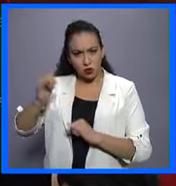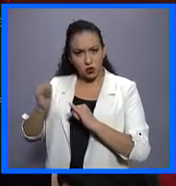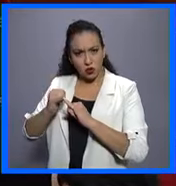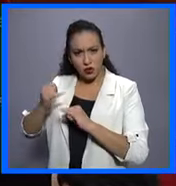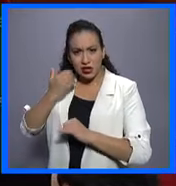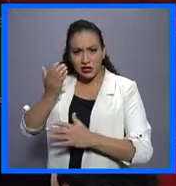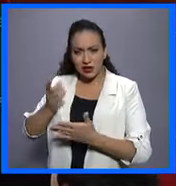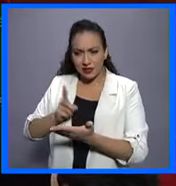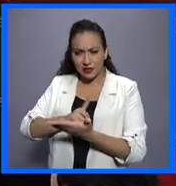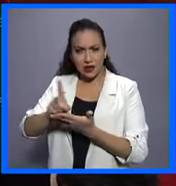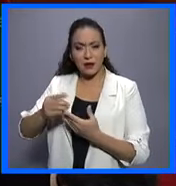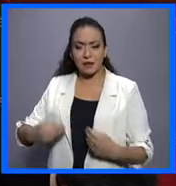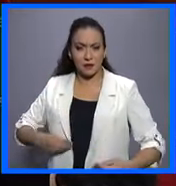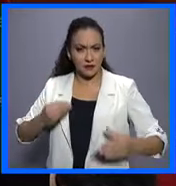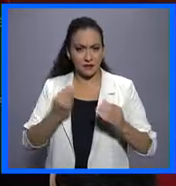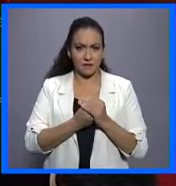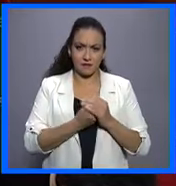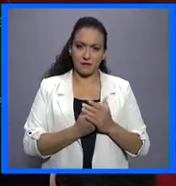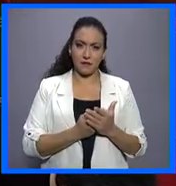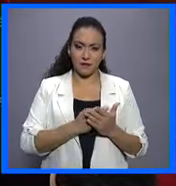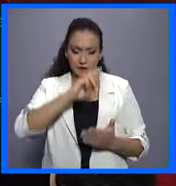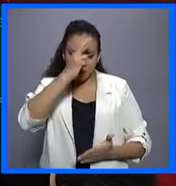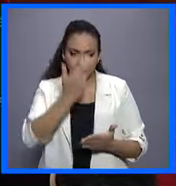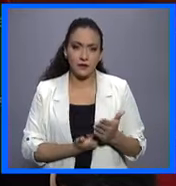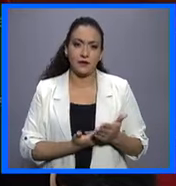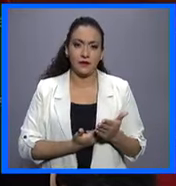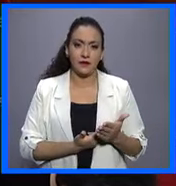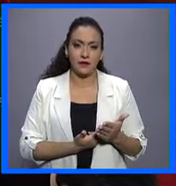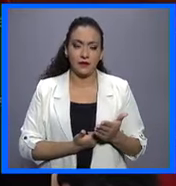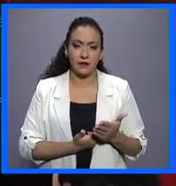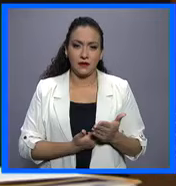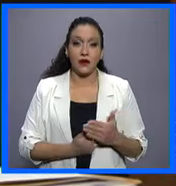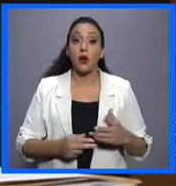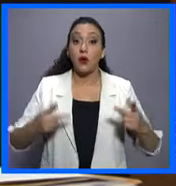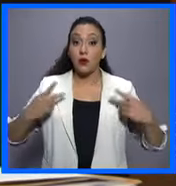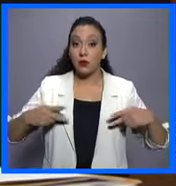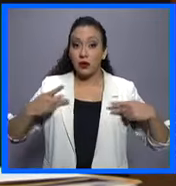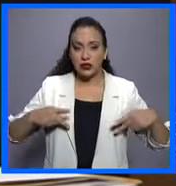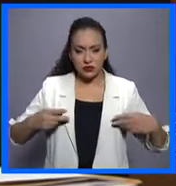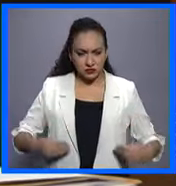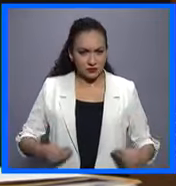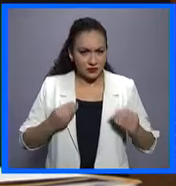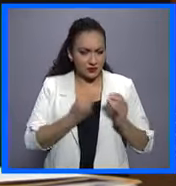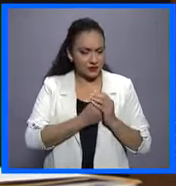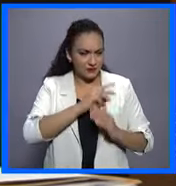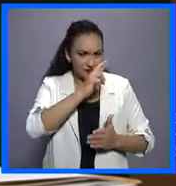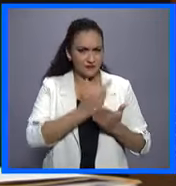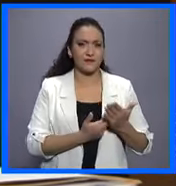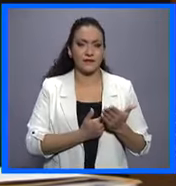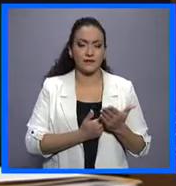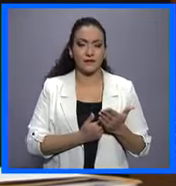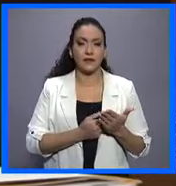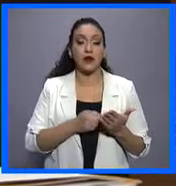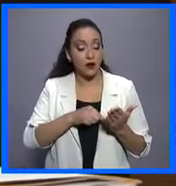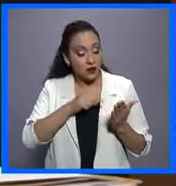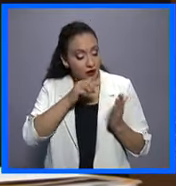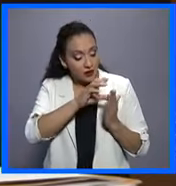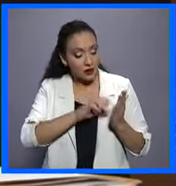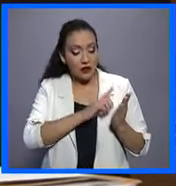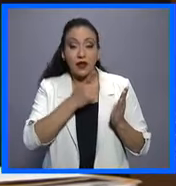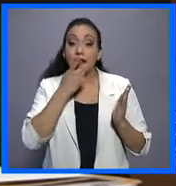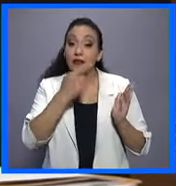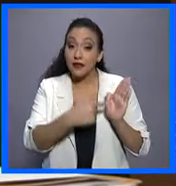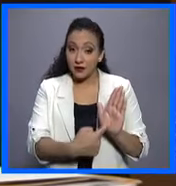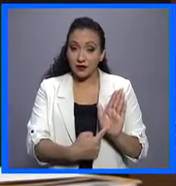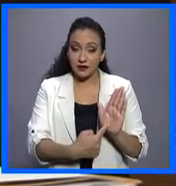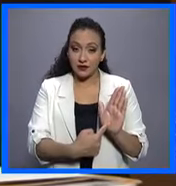desproporcionalmente el derecho a la intimidad y el derecho a la privacidad de las personas. Yo creo que el modelo que establece la Constitución es un